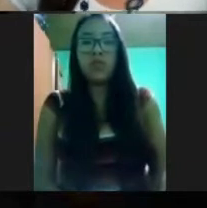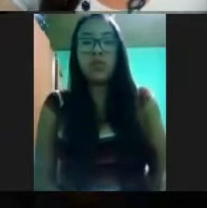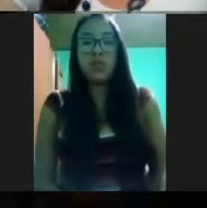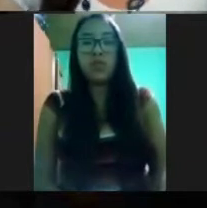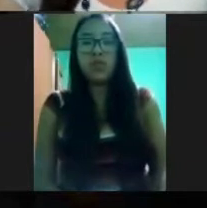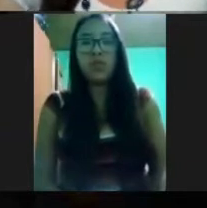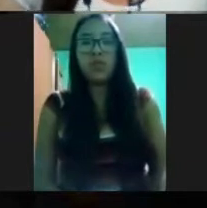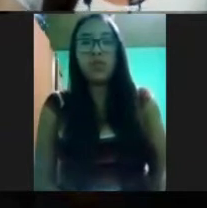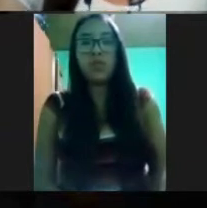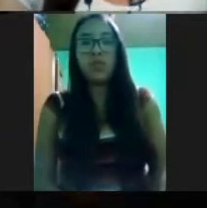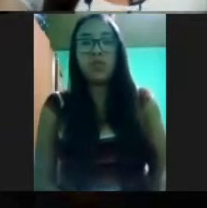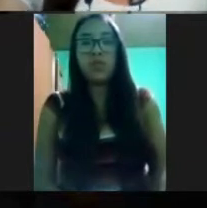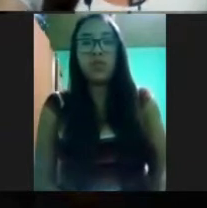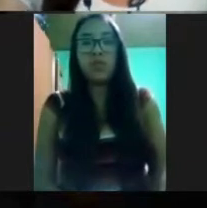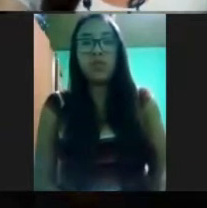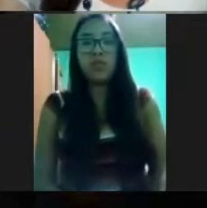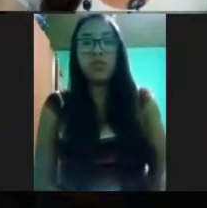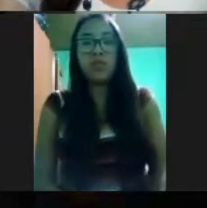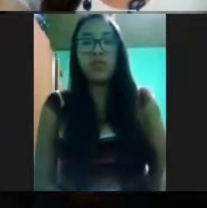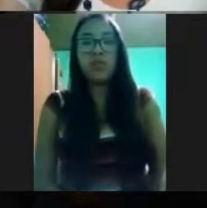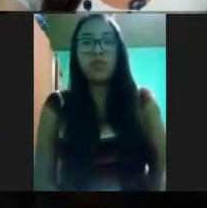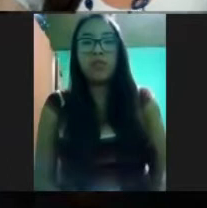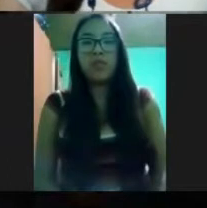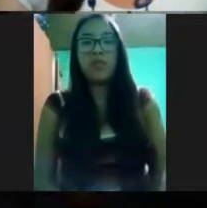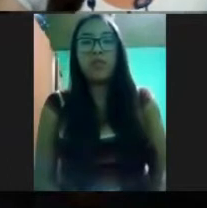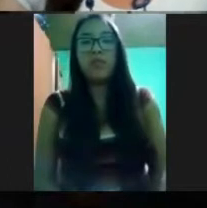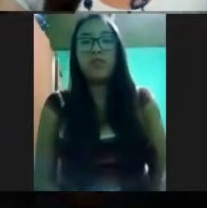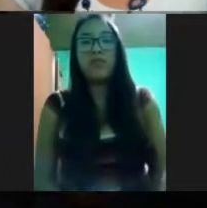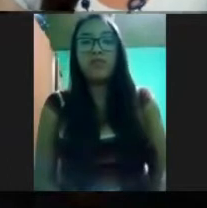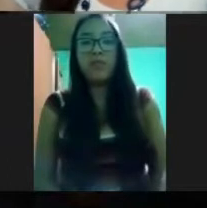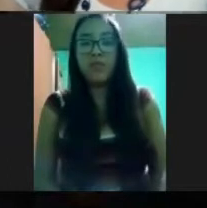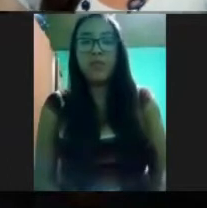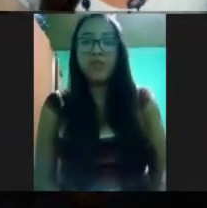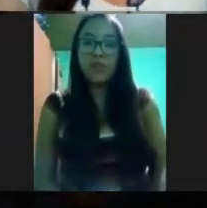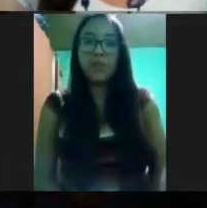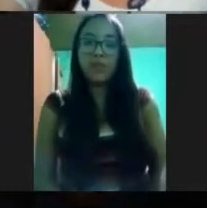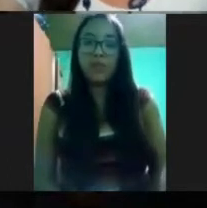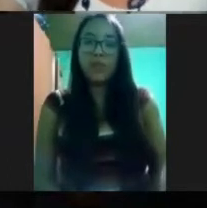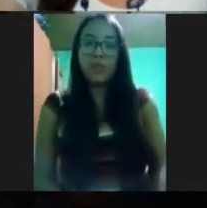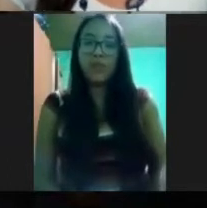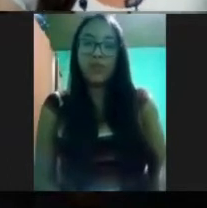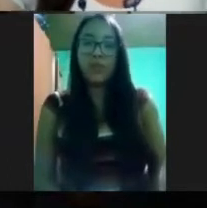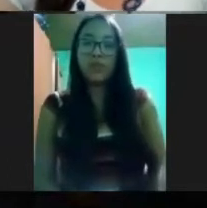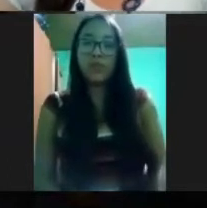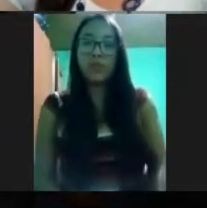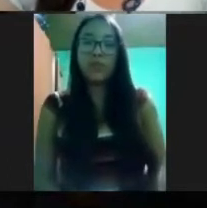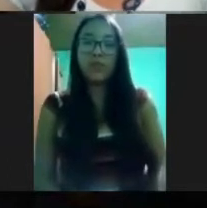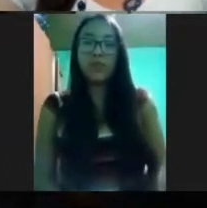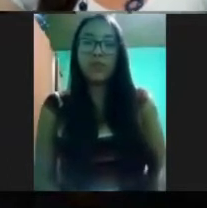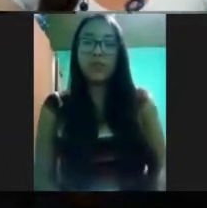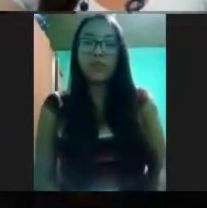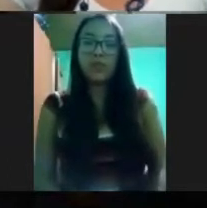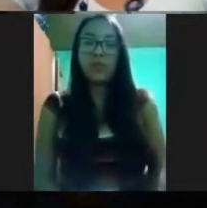a esto, vemos de que pues las dejan en su casa, nunca tienen un control prenatal y pues esto va aumentando, ¿verdad? Pero